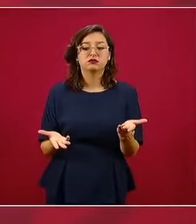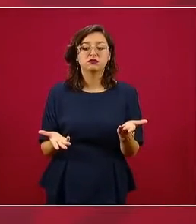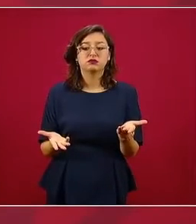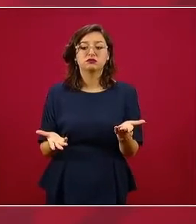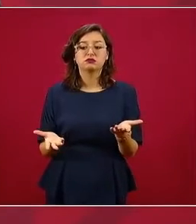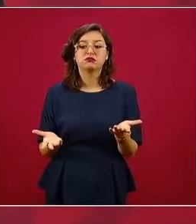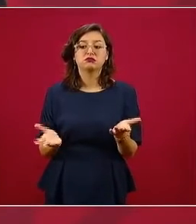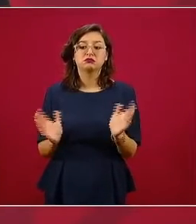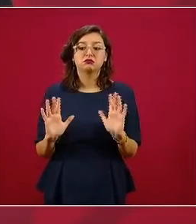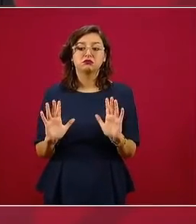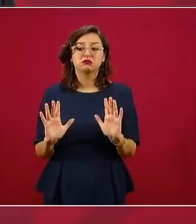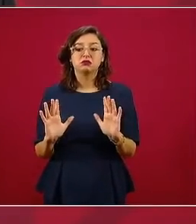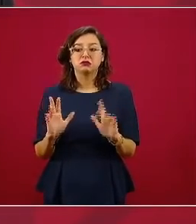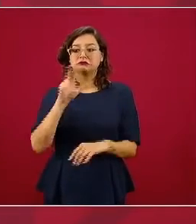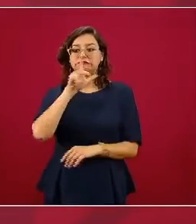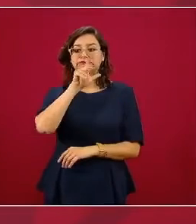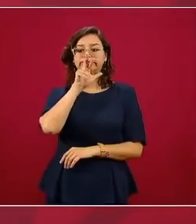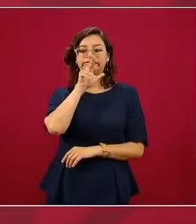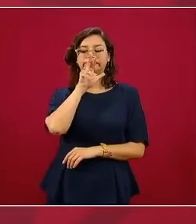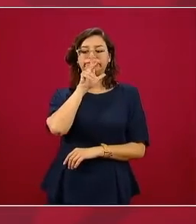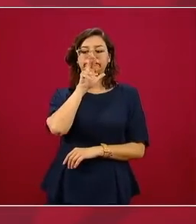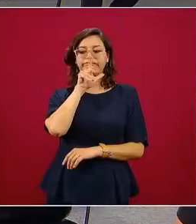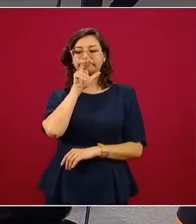pues una preocupación